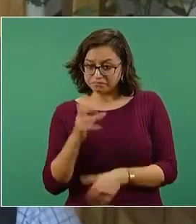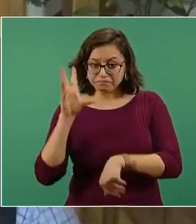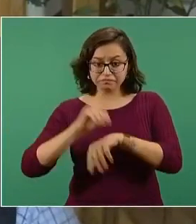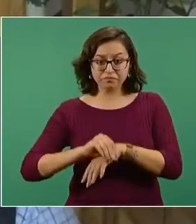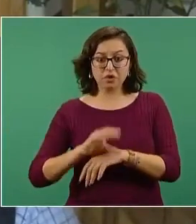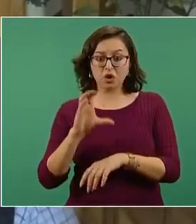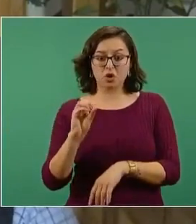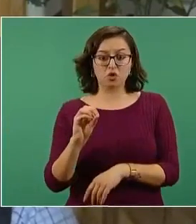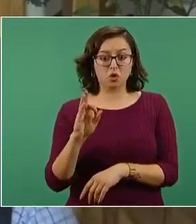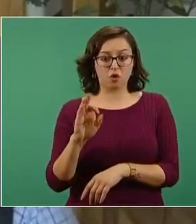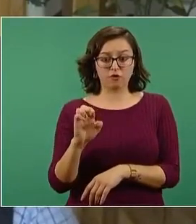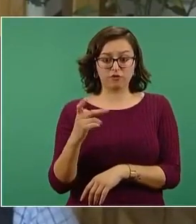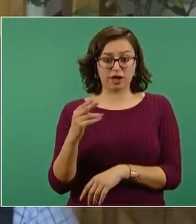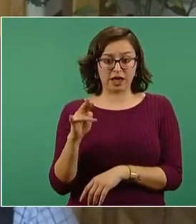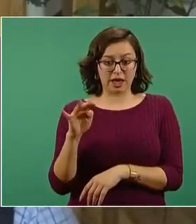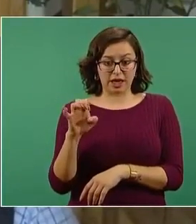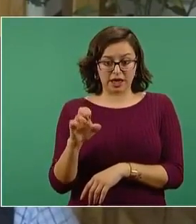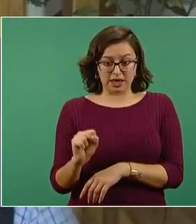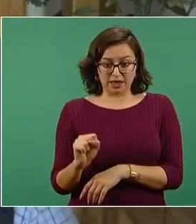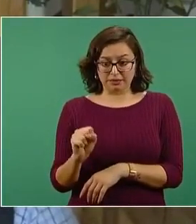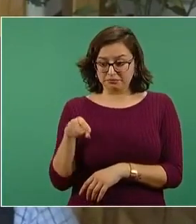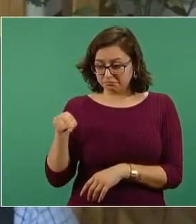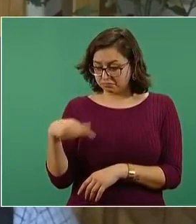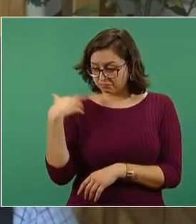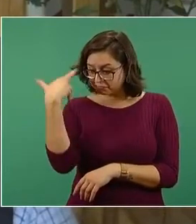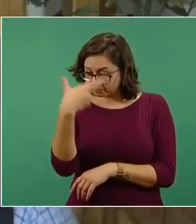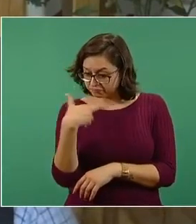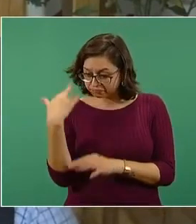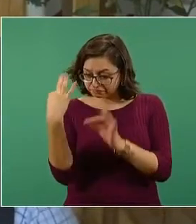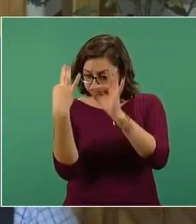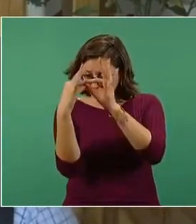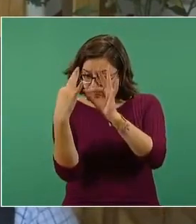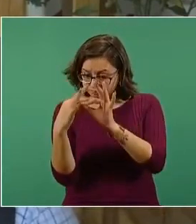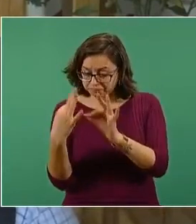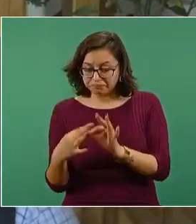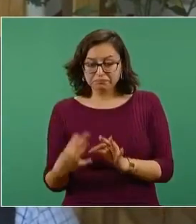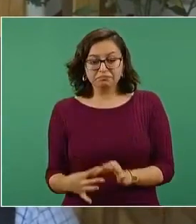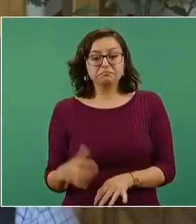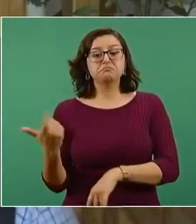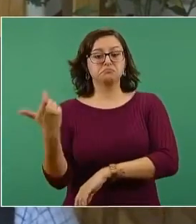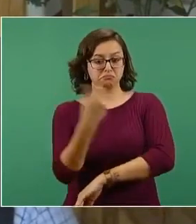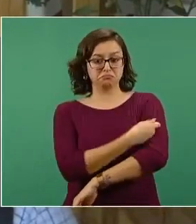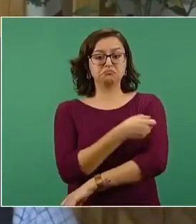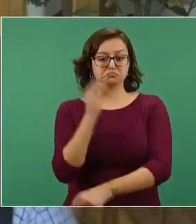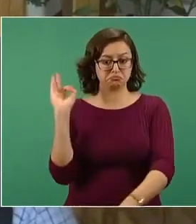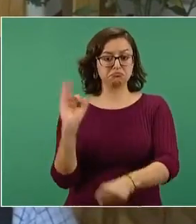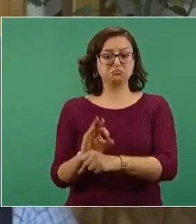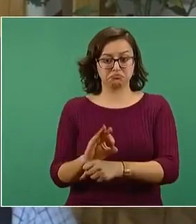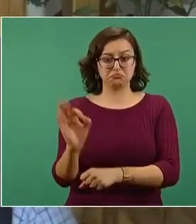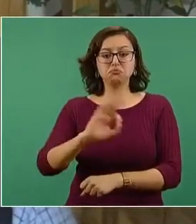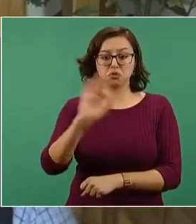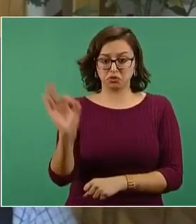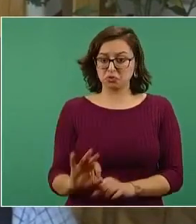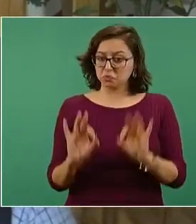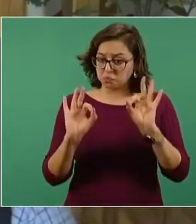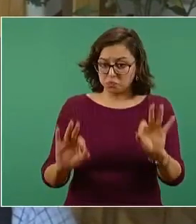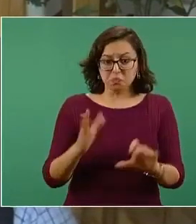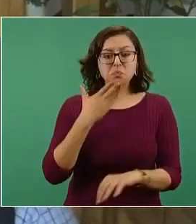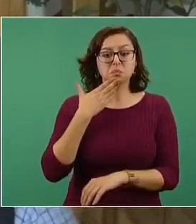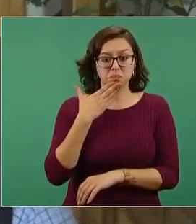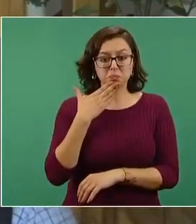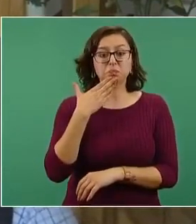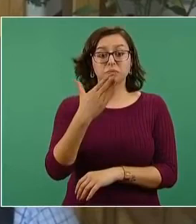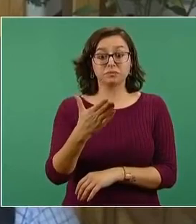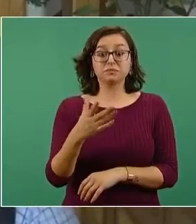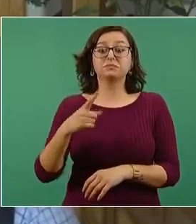Federal de Protección contra Riesgos Sanitarios, es que esta vacuna tiene una muy buena efectividad,